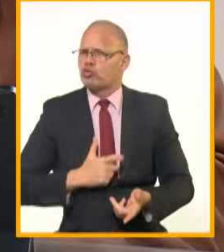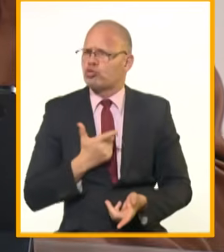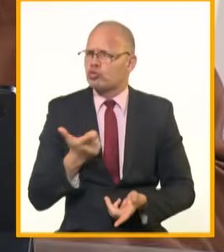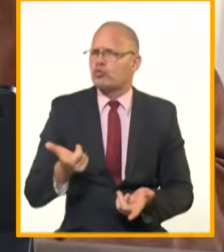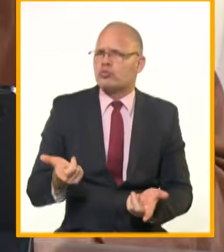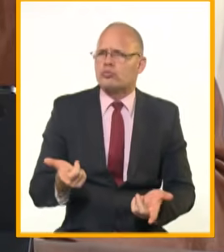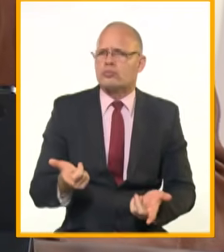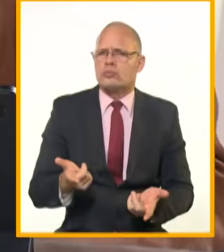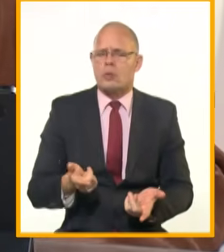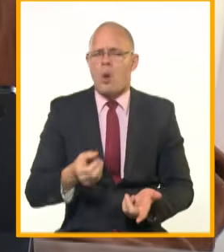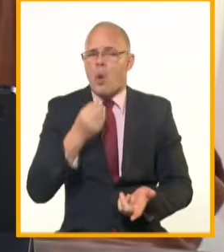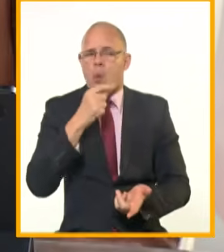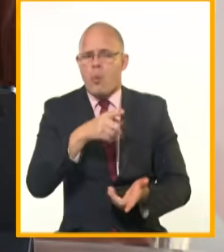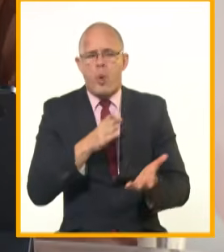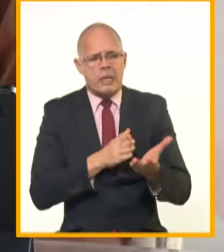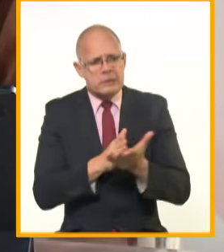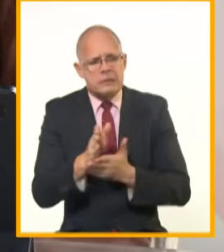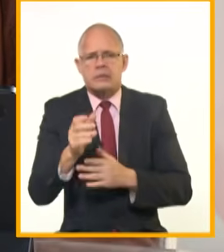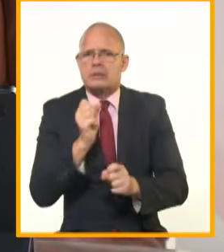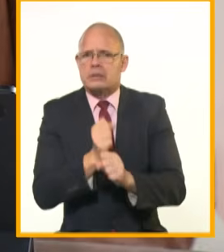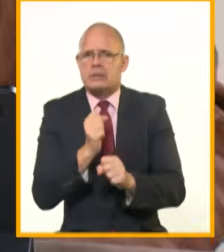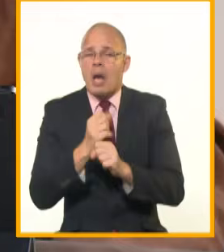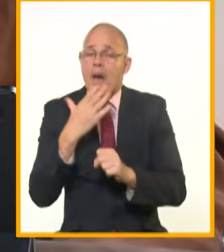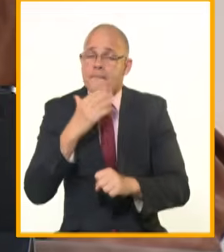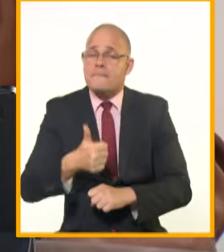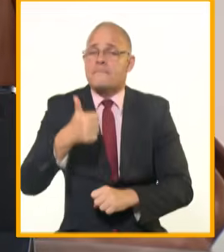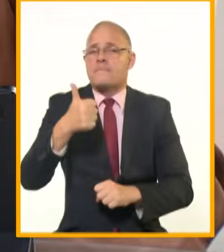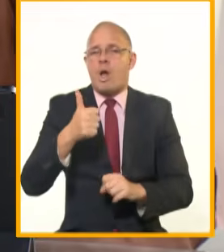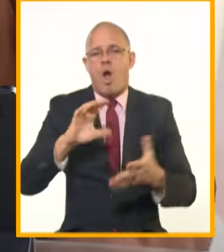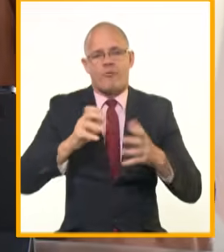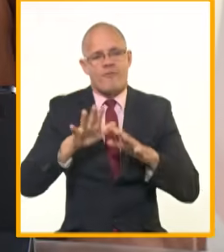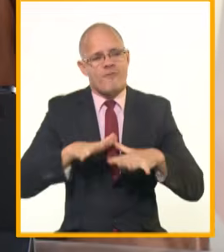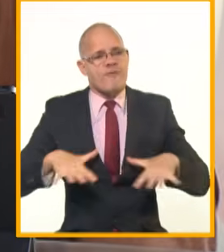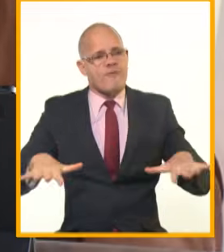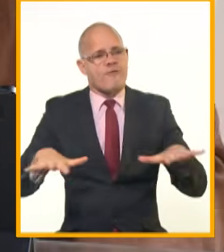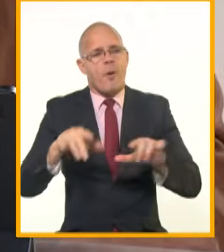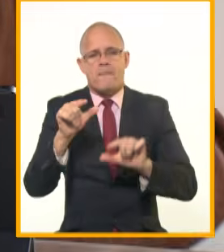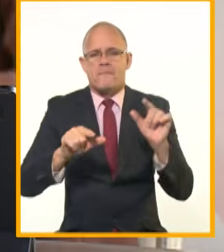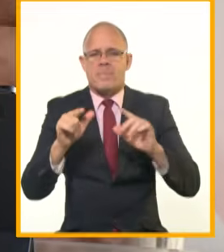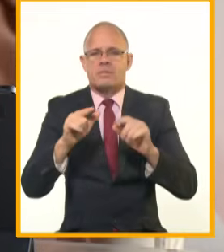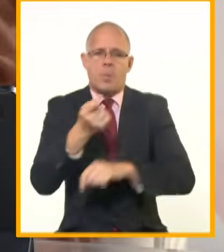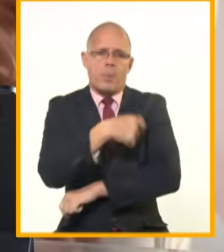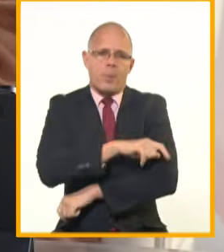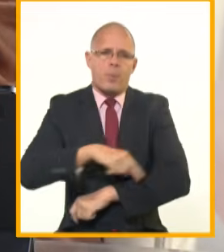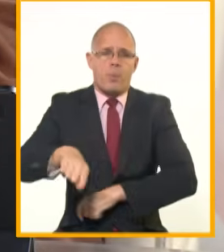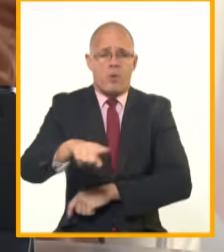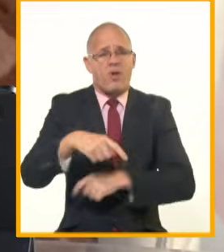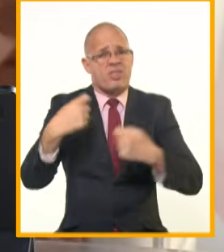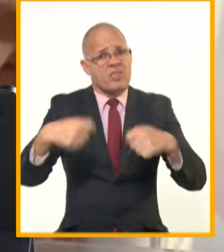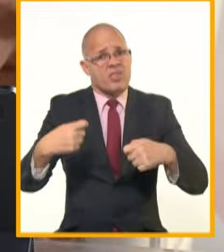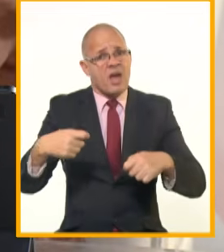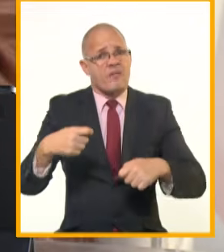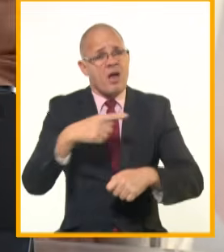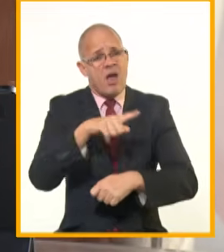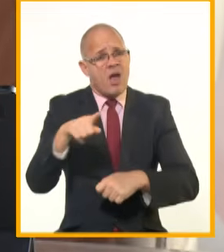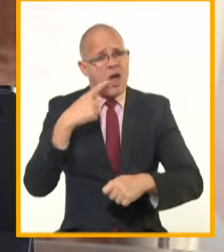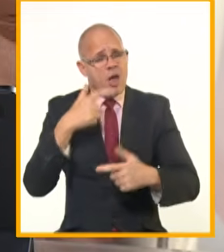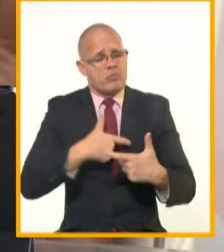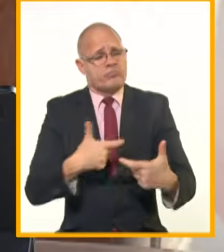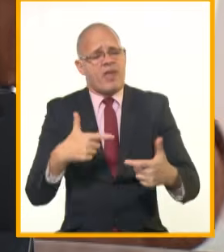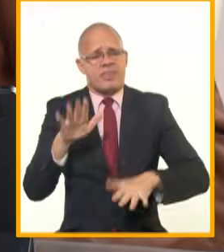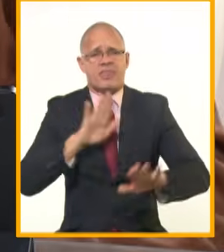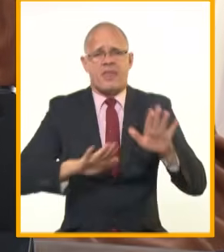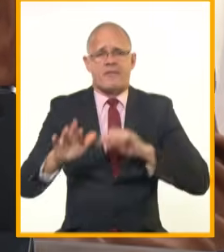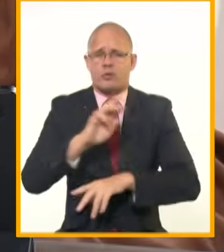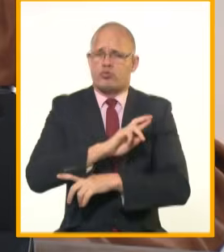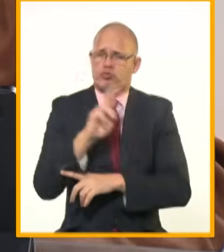para trabajar en función de mejorar las condiciones de su gente, que además se lo merecen, porque además es un pueblo muy patriótico, muy